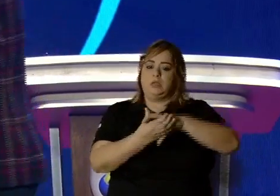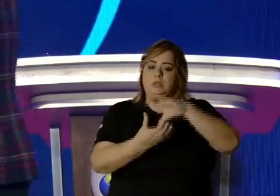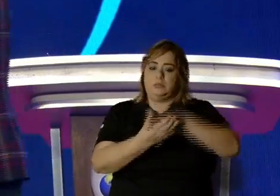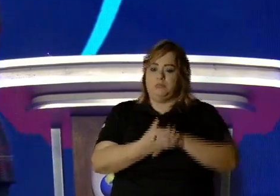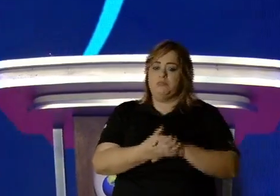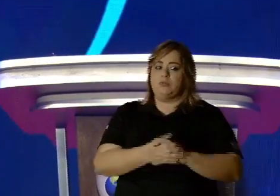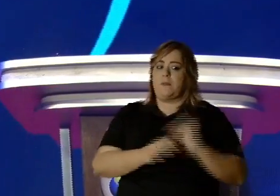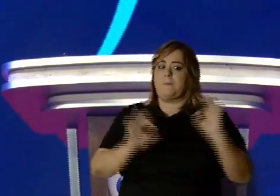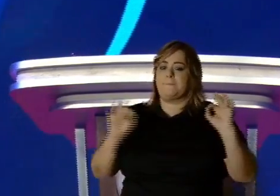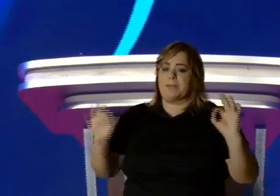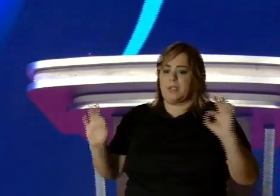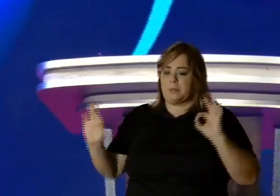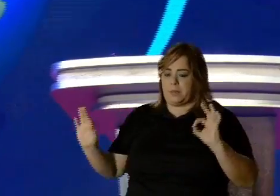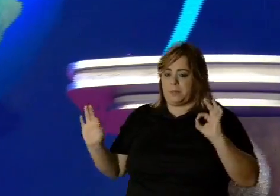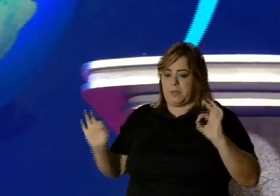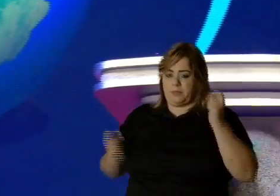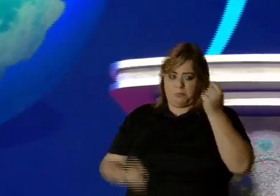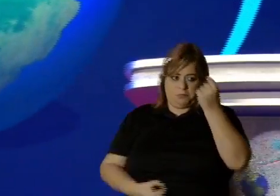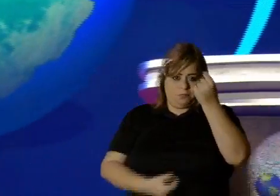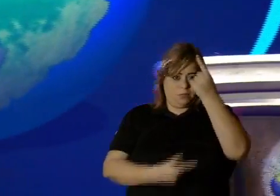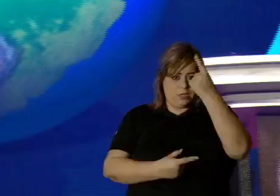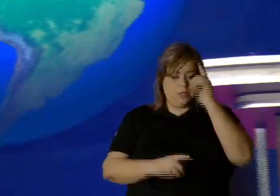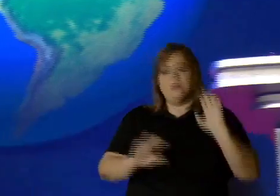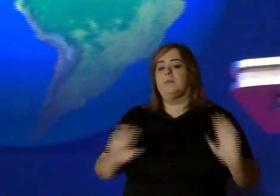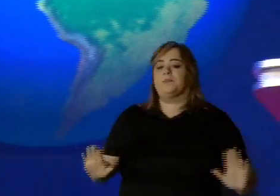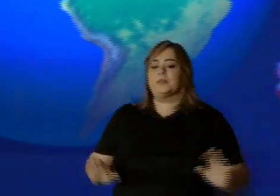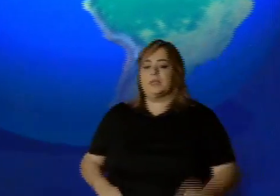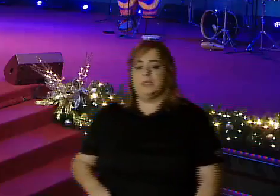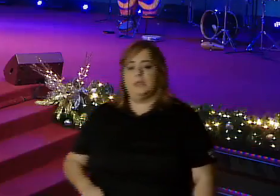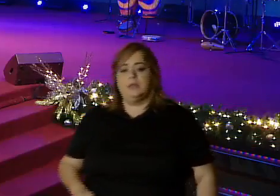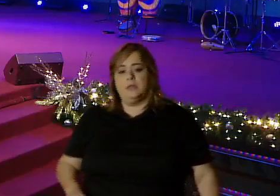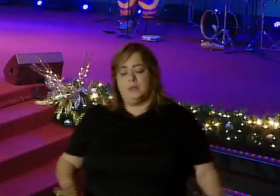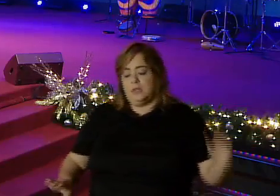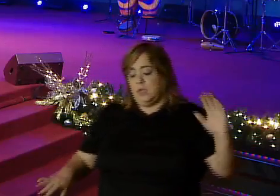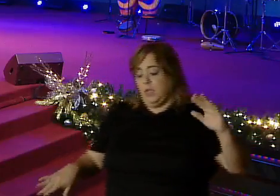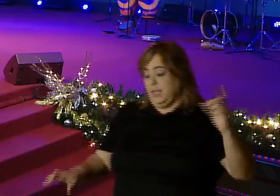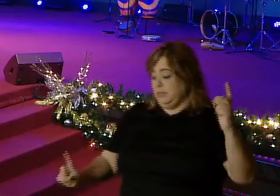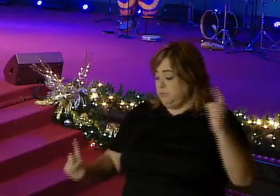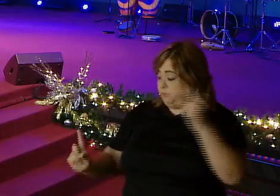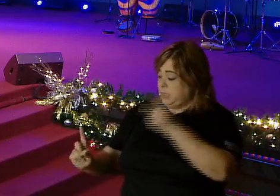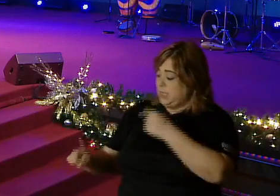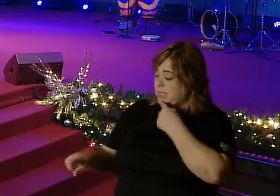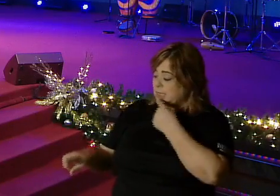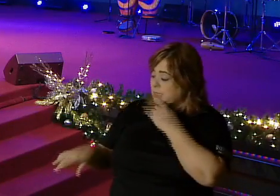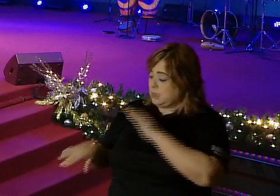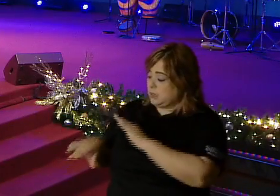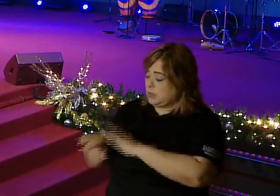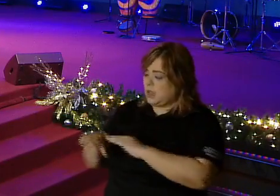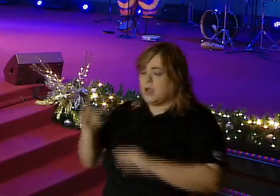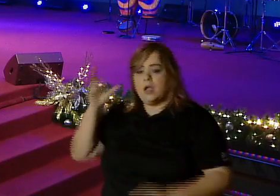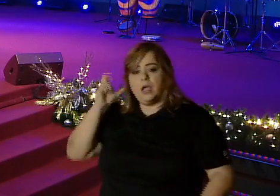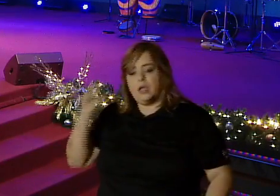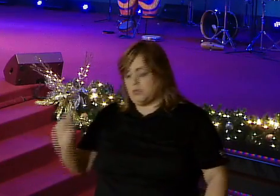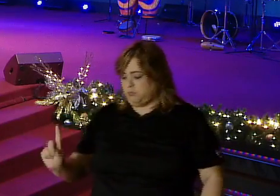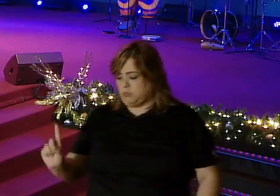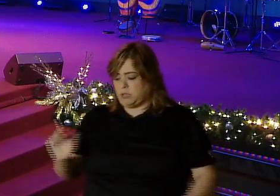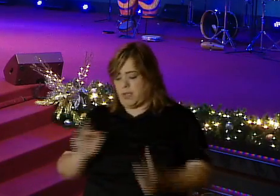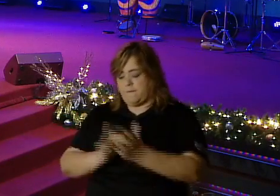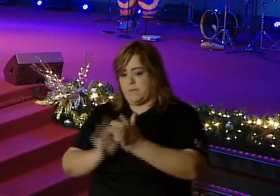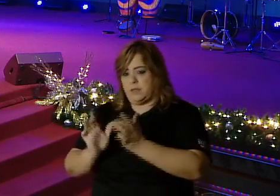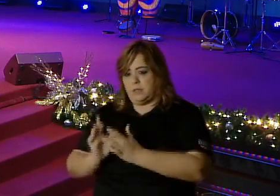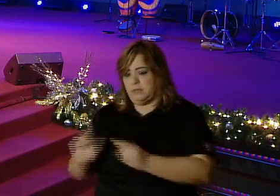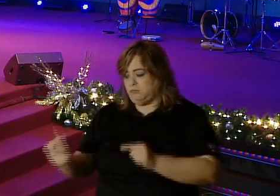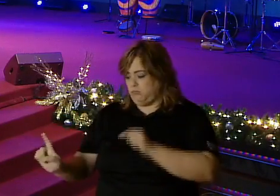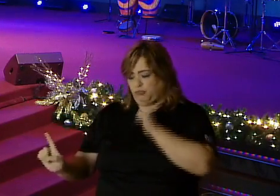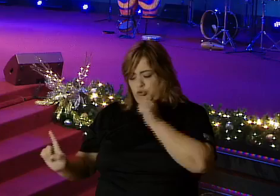bien, ¿verdad? Le mandan a decir a Jesús, oyéndolo Jesús dijo, esta enfermedad no